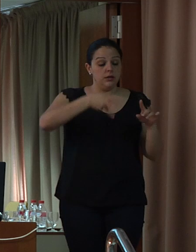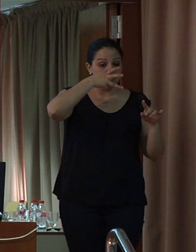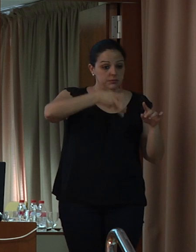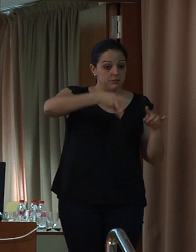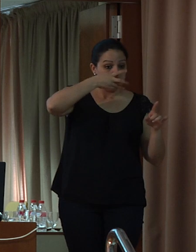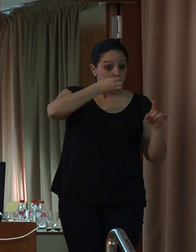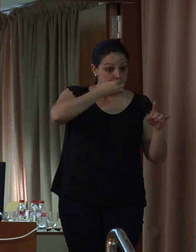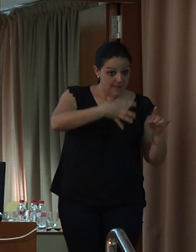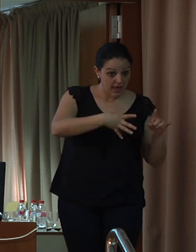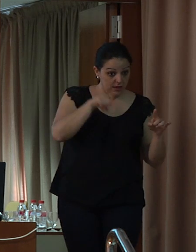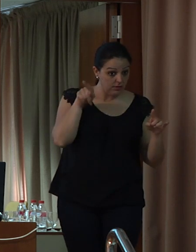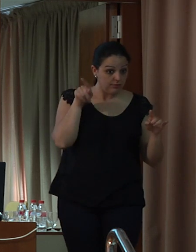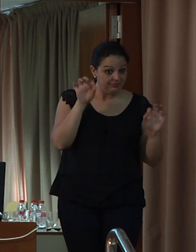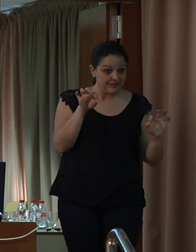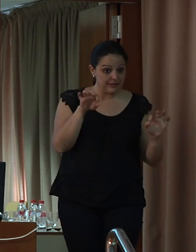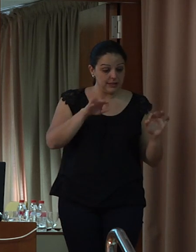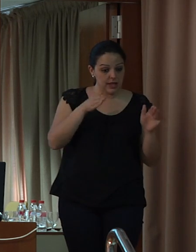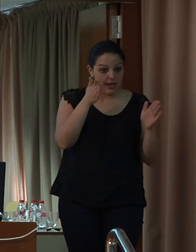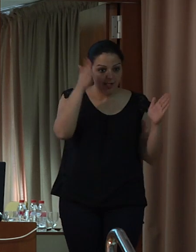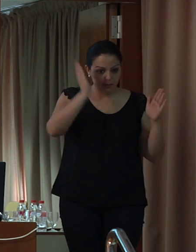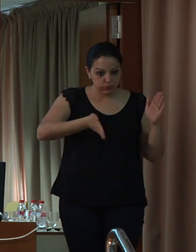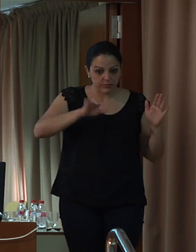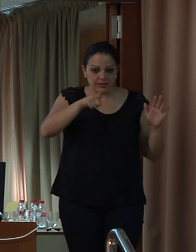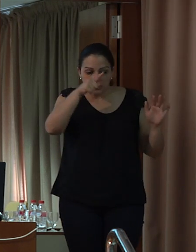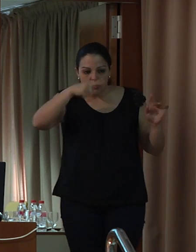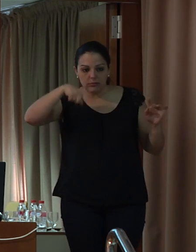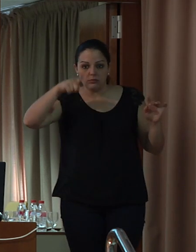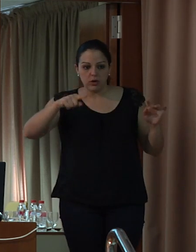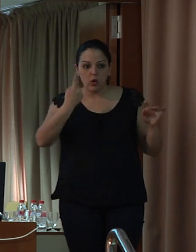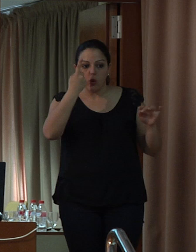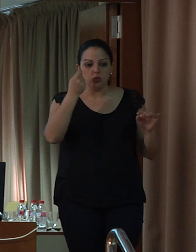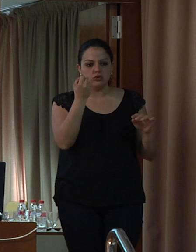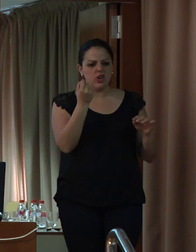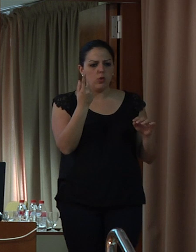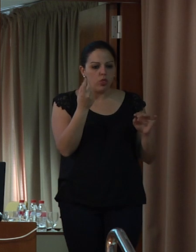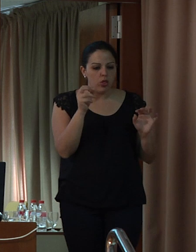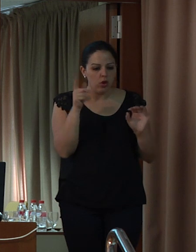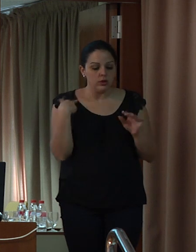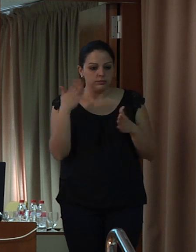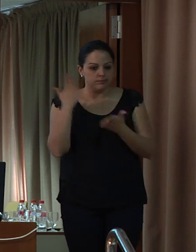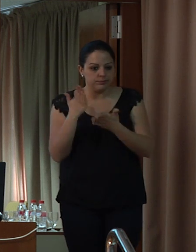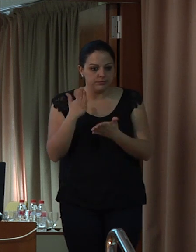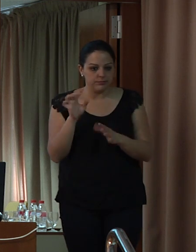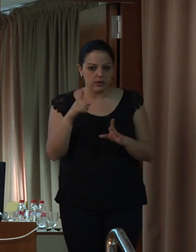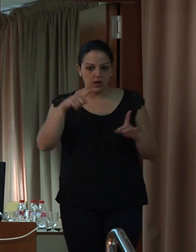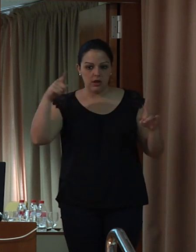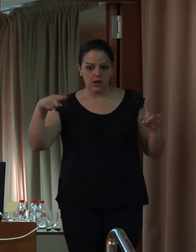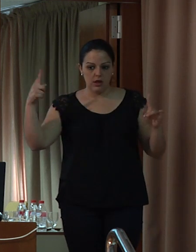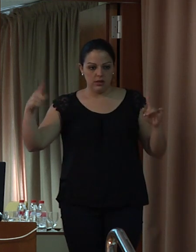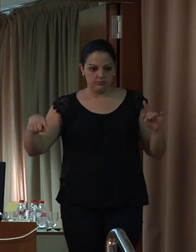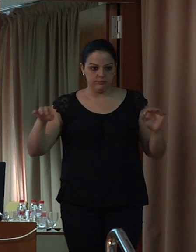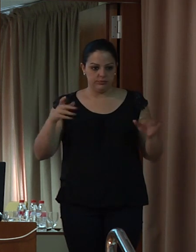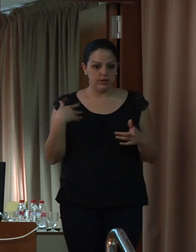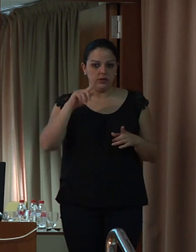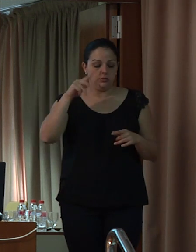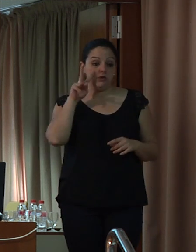bien. ¿Lo veis? Y a partir de aquí, cada raya de esta es un segundo. ¿Sí? Cuando llegue vais a ver este paciente